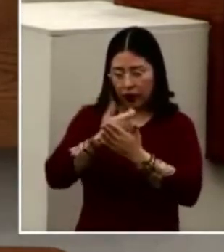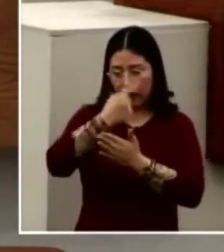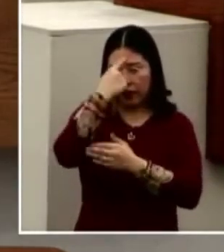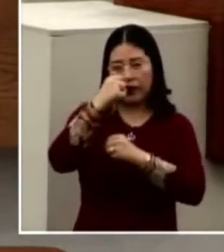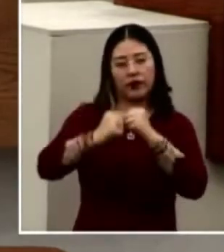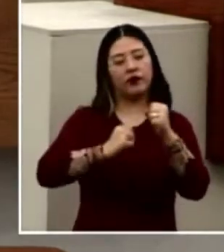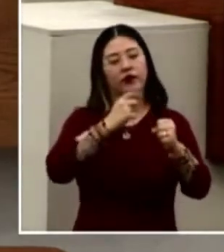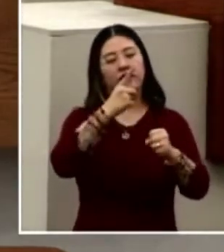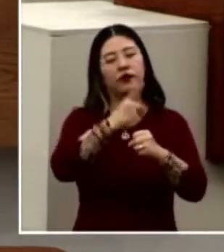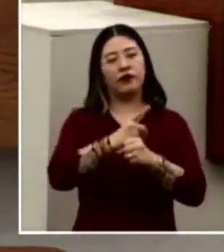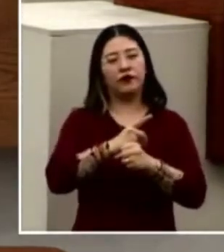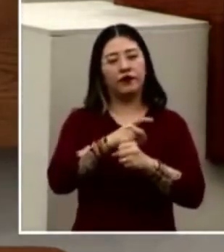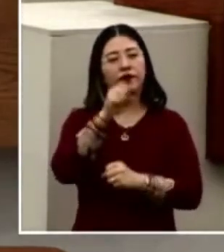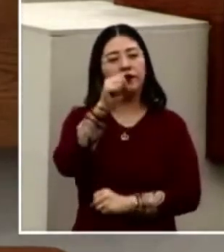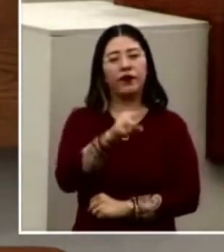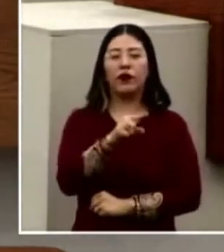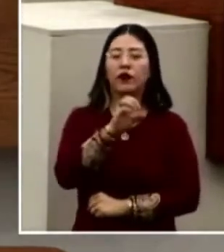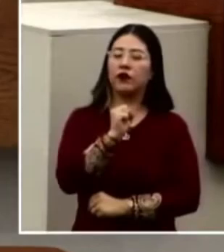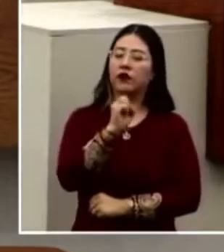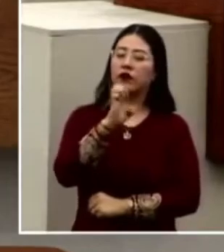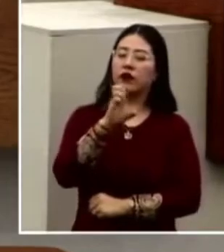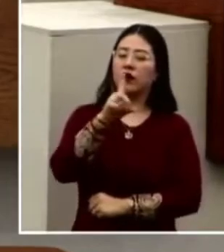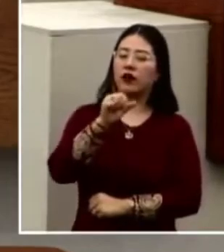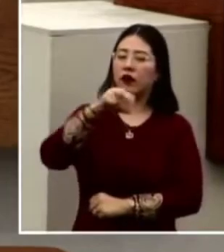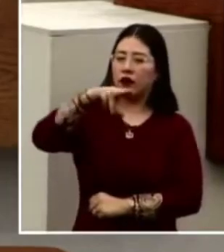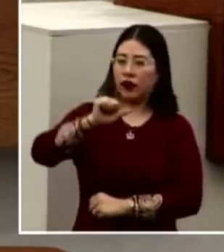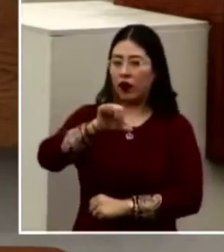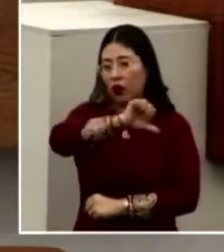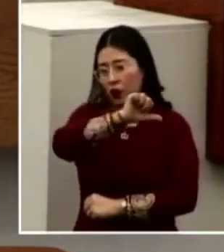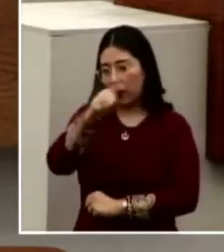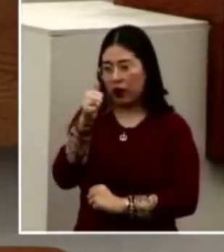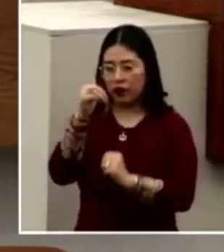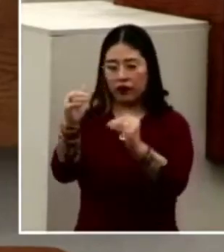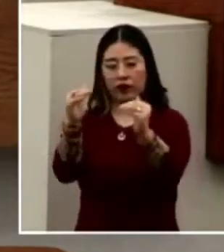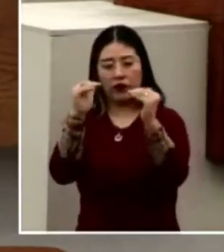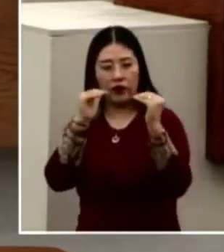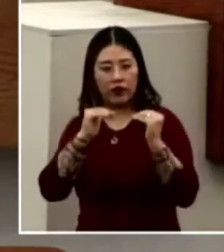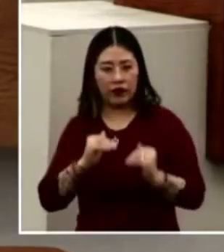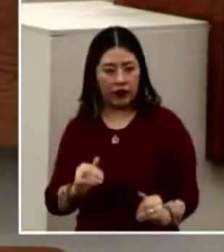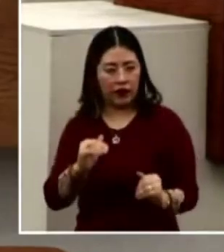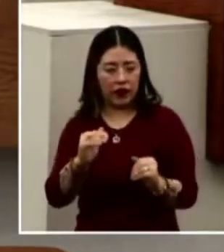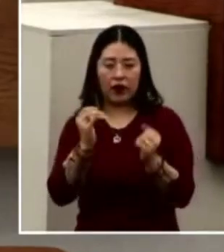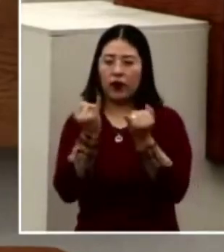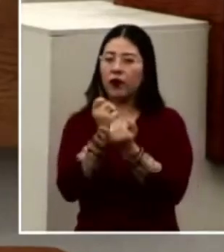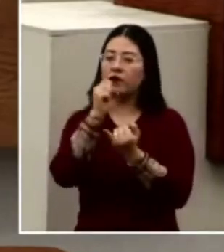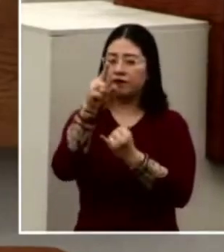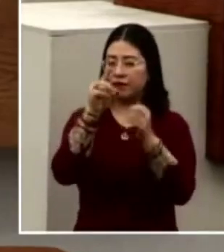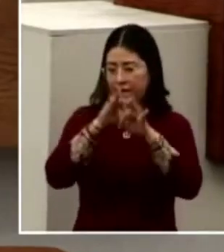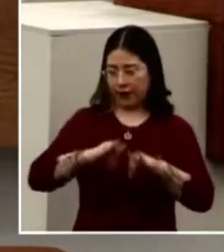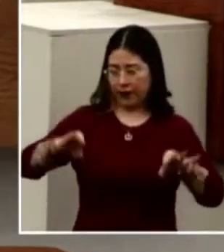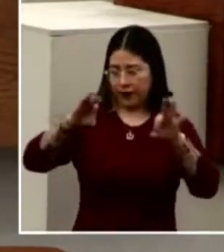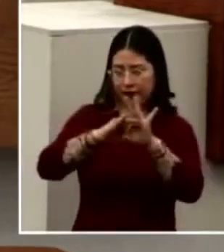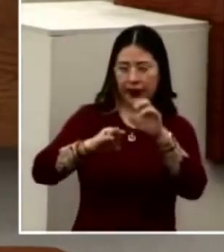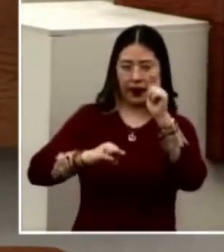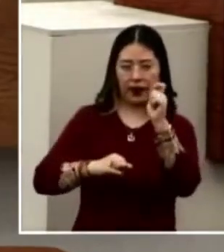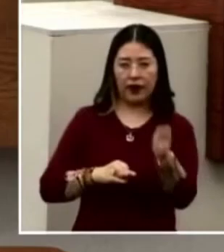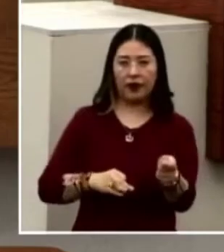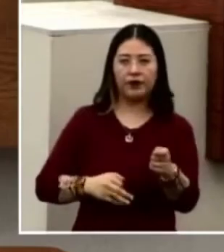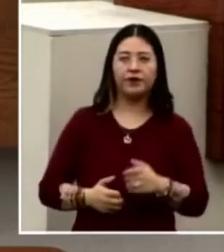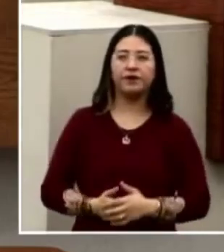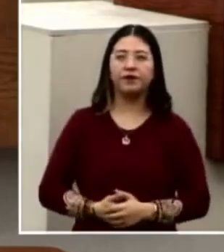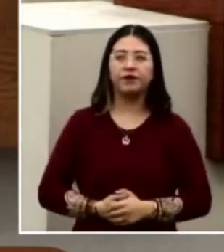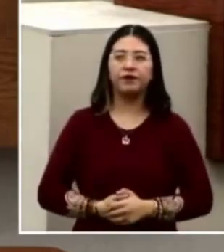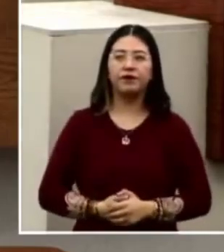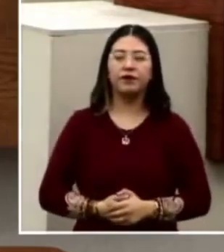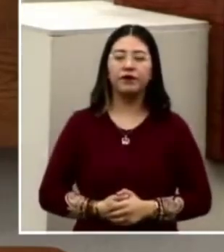de la Defensa Nacional. Y se le adicionan otros párrafos no menos importantes, como es el de que queda